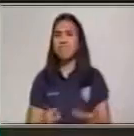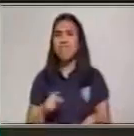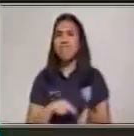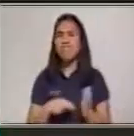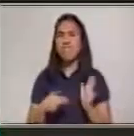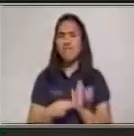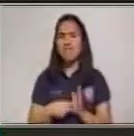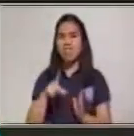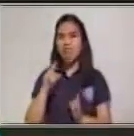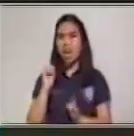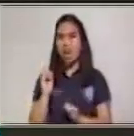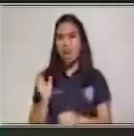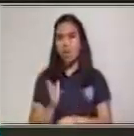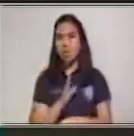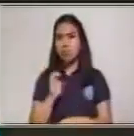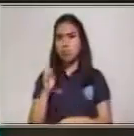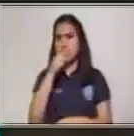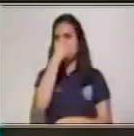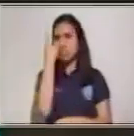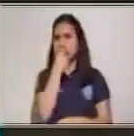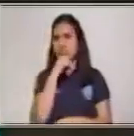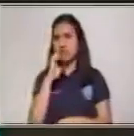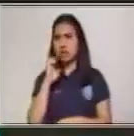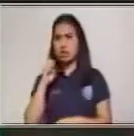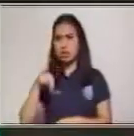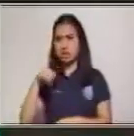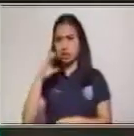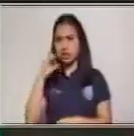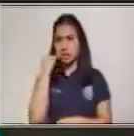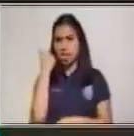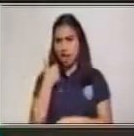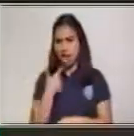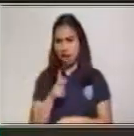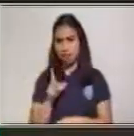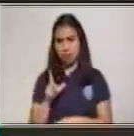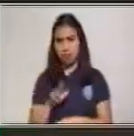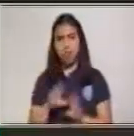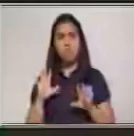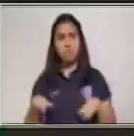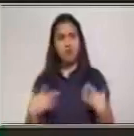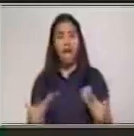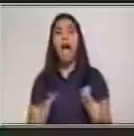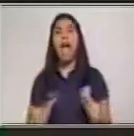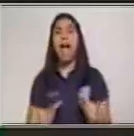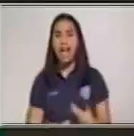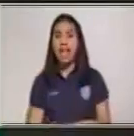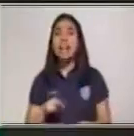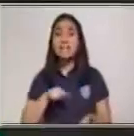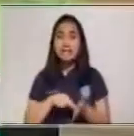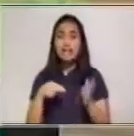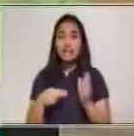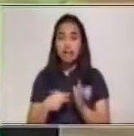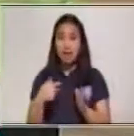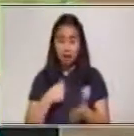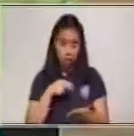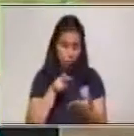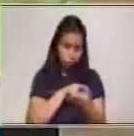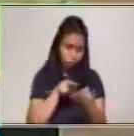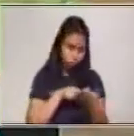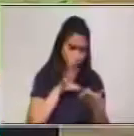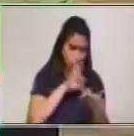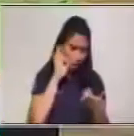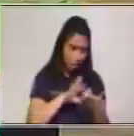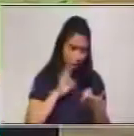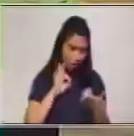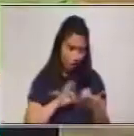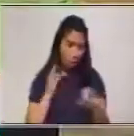extraer lo más importante. En los organizadores gráficos es de manera resumida, es decir, con pocas palabras,